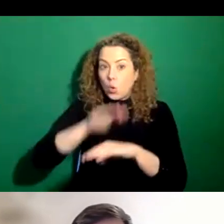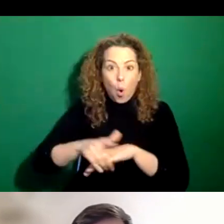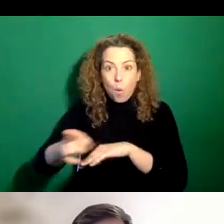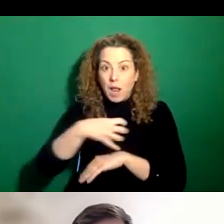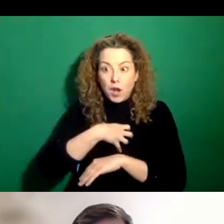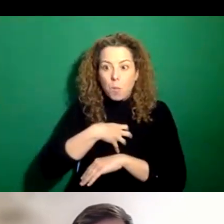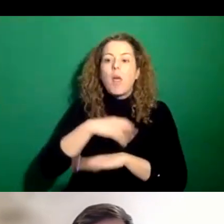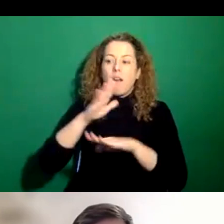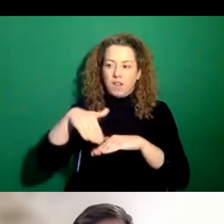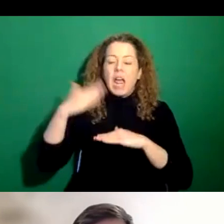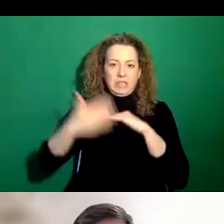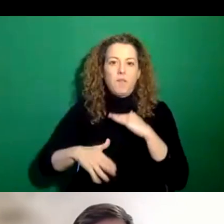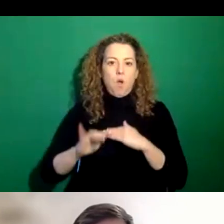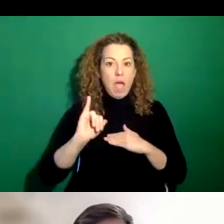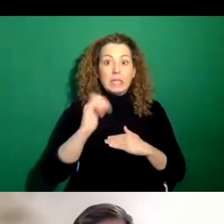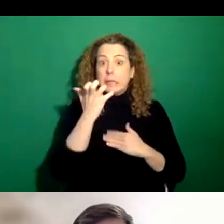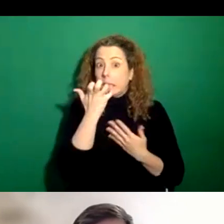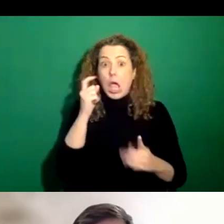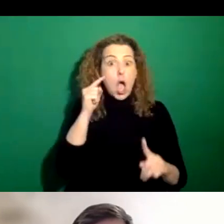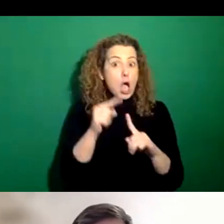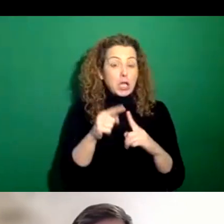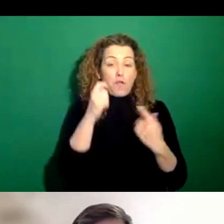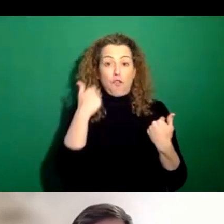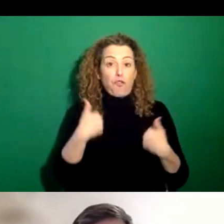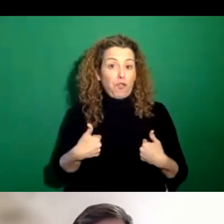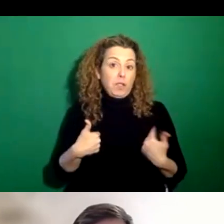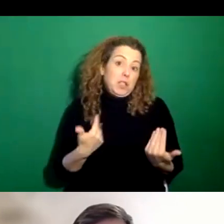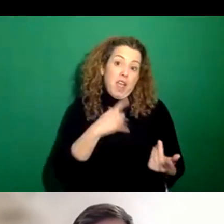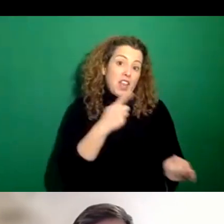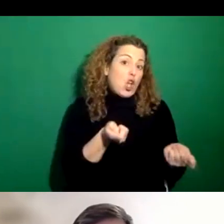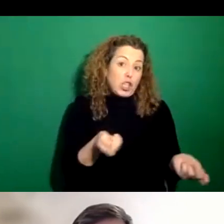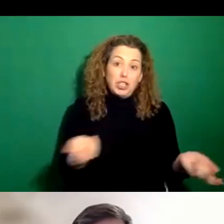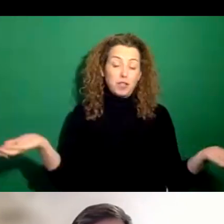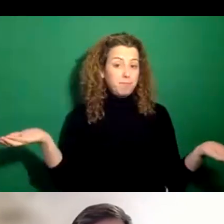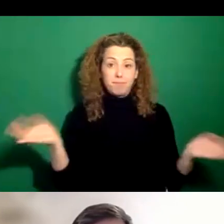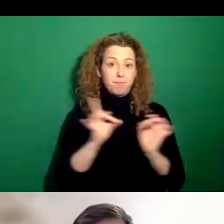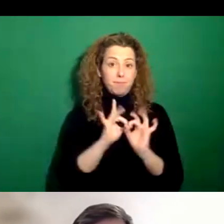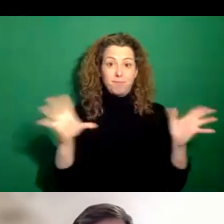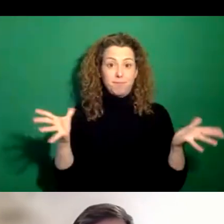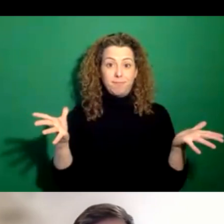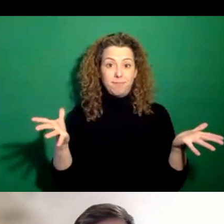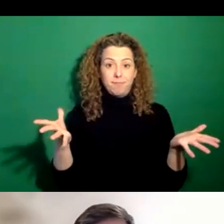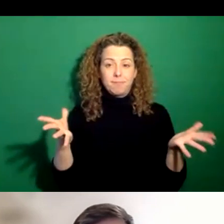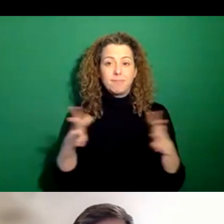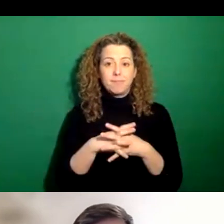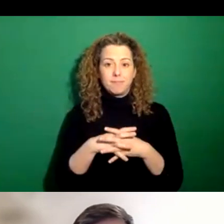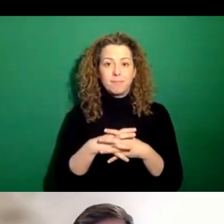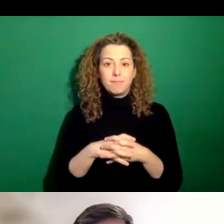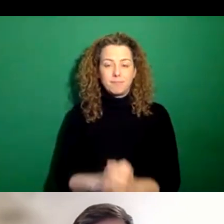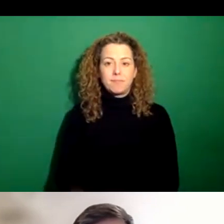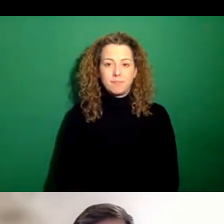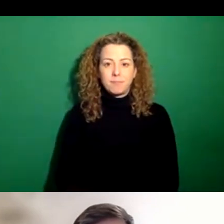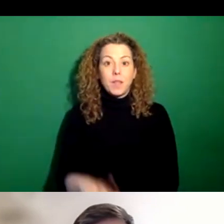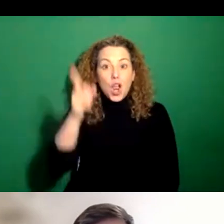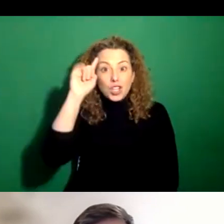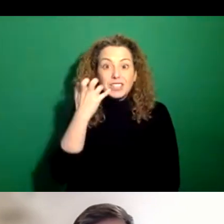una medida restrictiva, y si es con un objeto físico es una contención, por lo tanto mecánica. Bueno. No sé